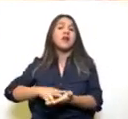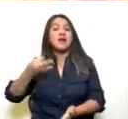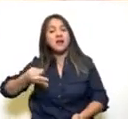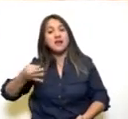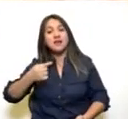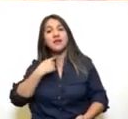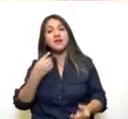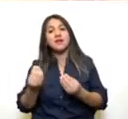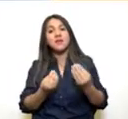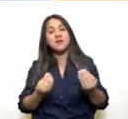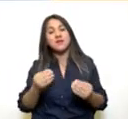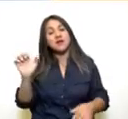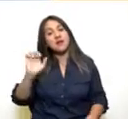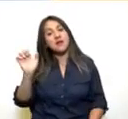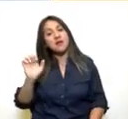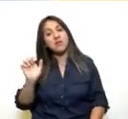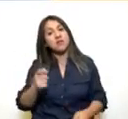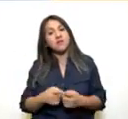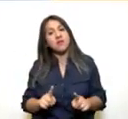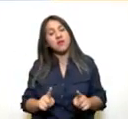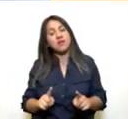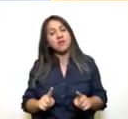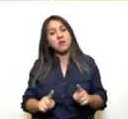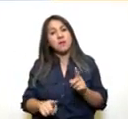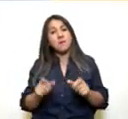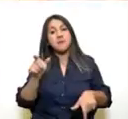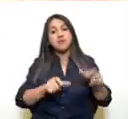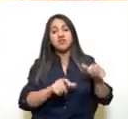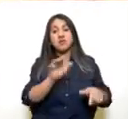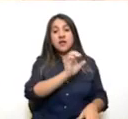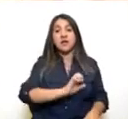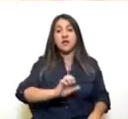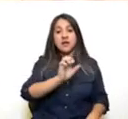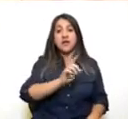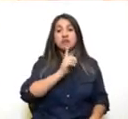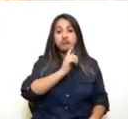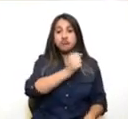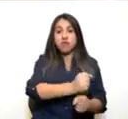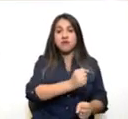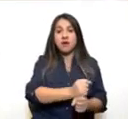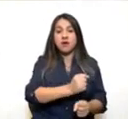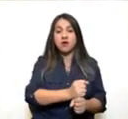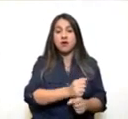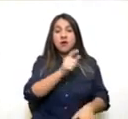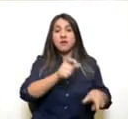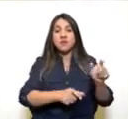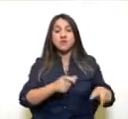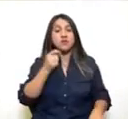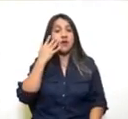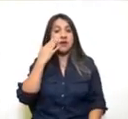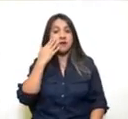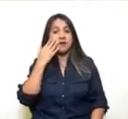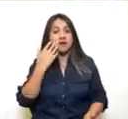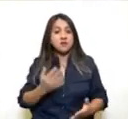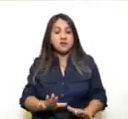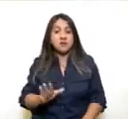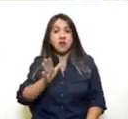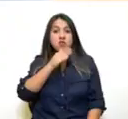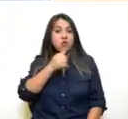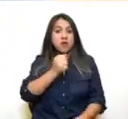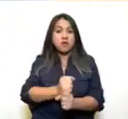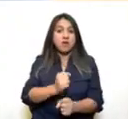sucedió en enero la gente en enero estaba con trabajo la gente en abril ya no tenía